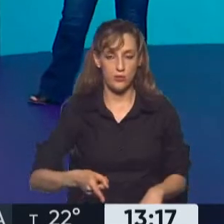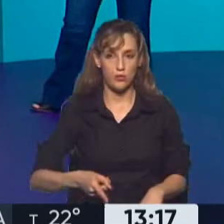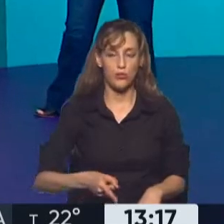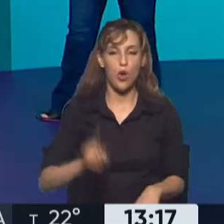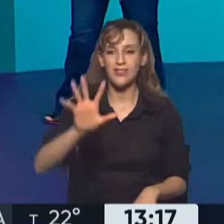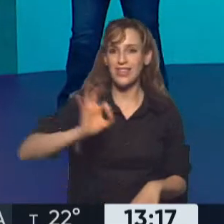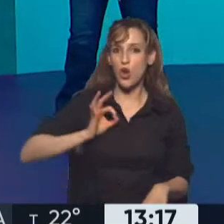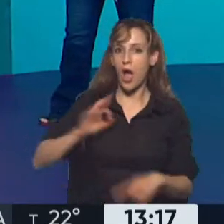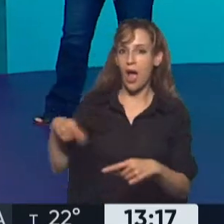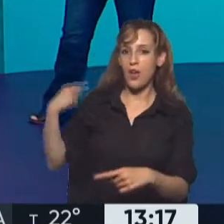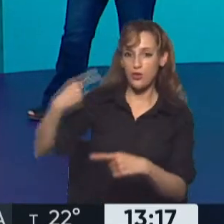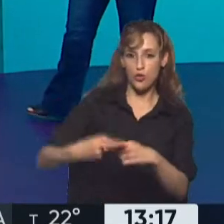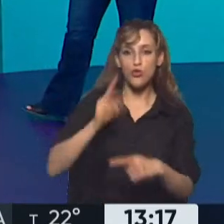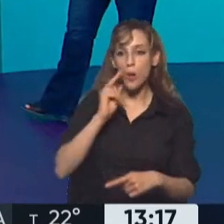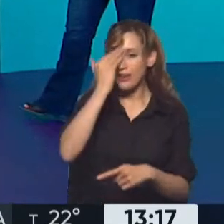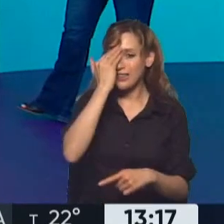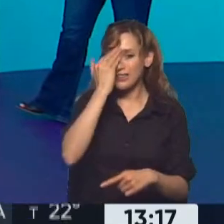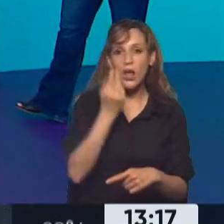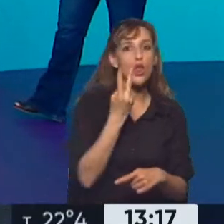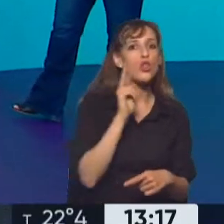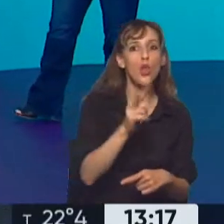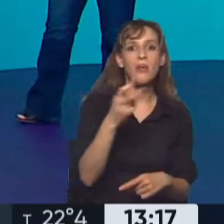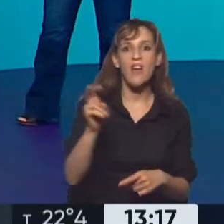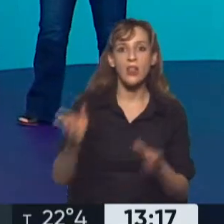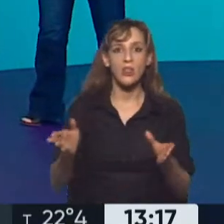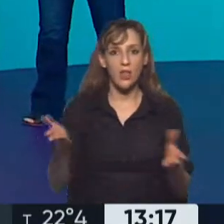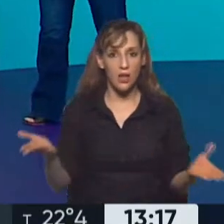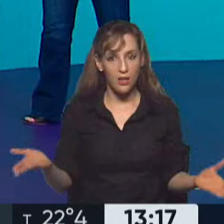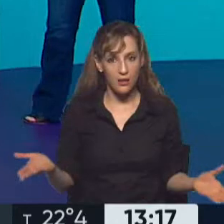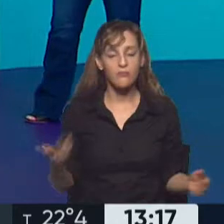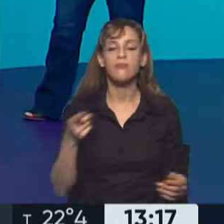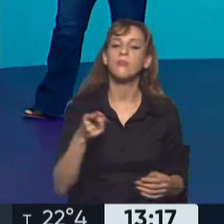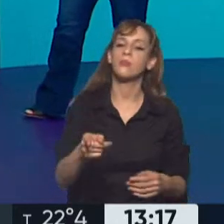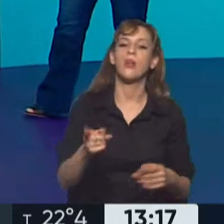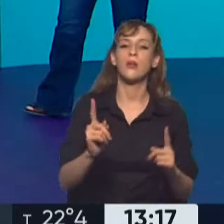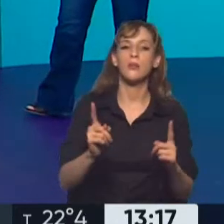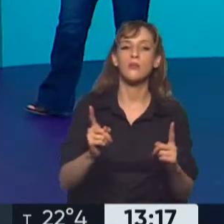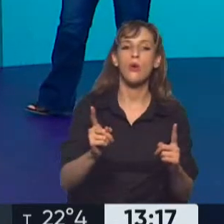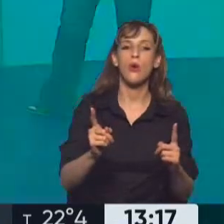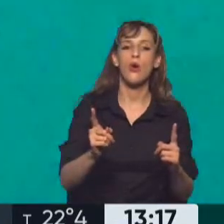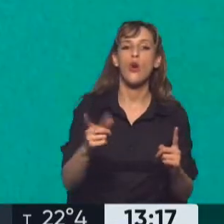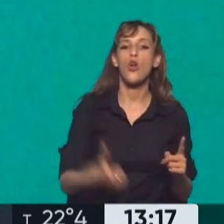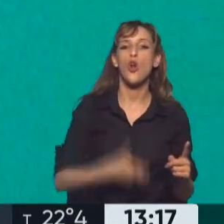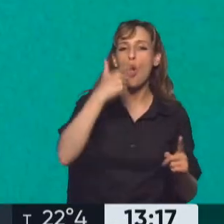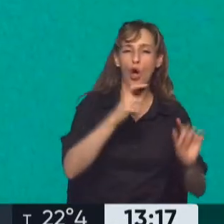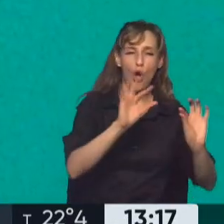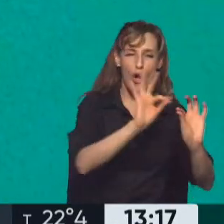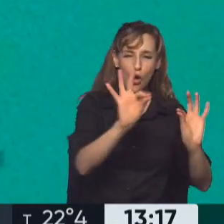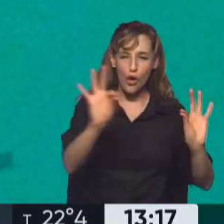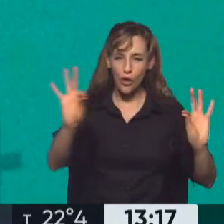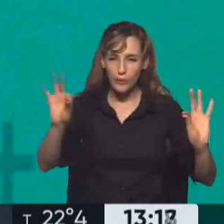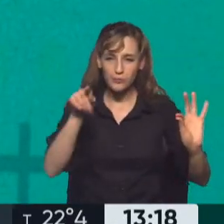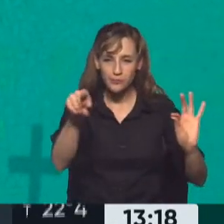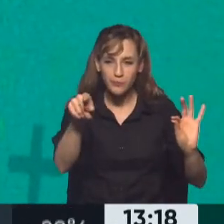últimos 5 años, 2015-2020. Bueno, acá tenemos la línea roja, que sería